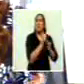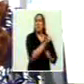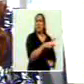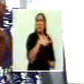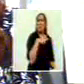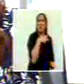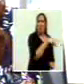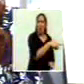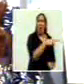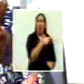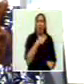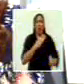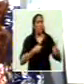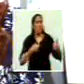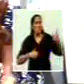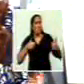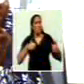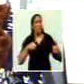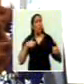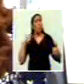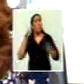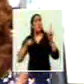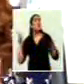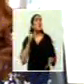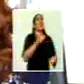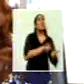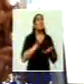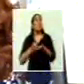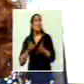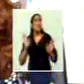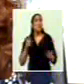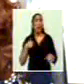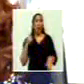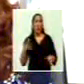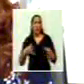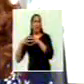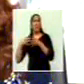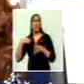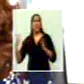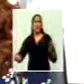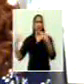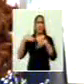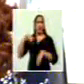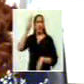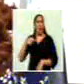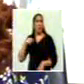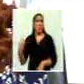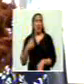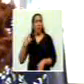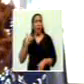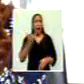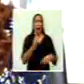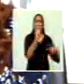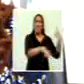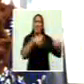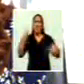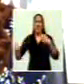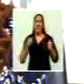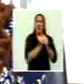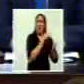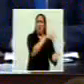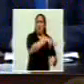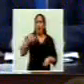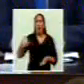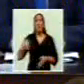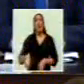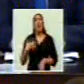monopólicos, como son otras actividades, y realmente lo estamos haciendo en forma eficiente, conectando a todo el